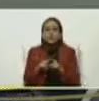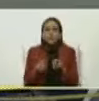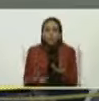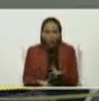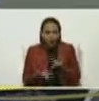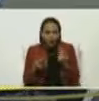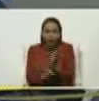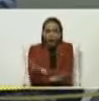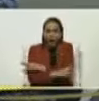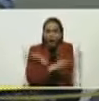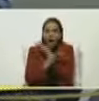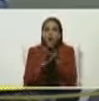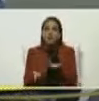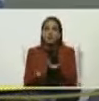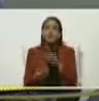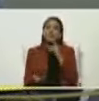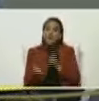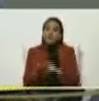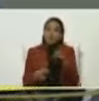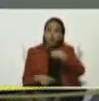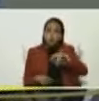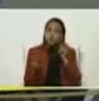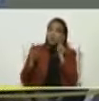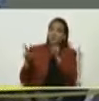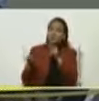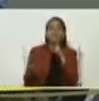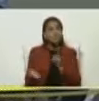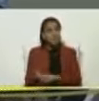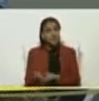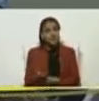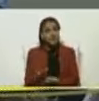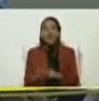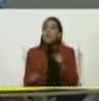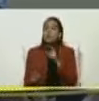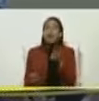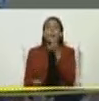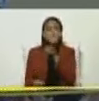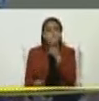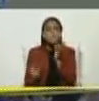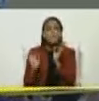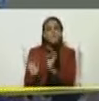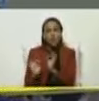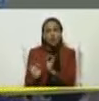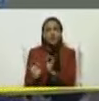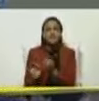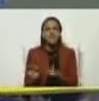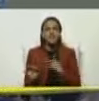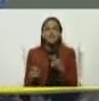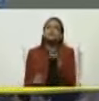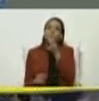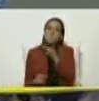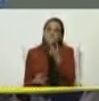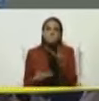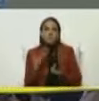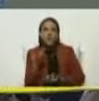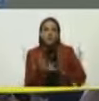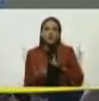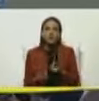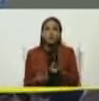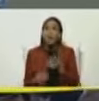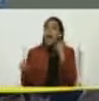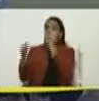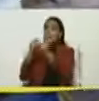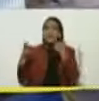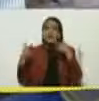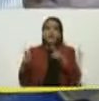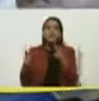Allí nosotros muchas cosas, ¿verdad?, que muy amenas. Y así como decía el final de la